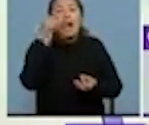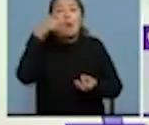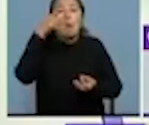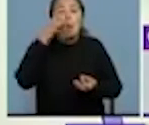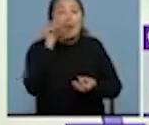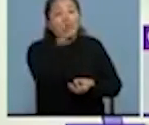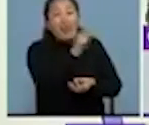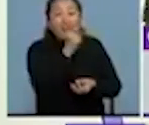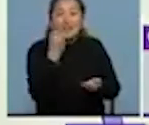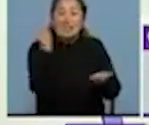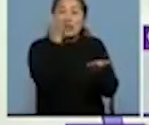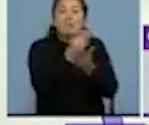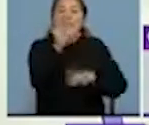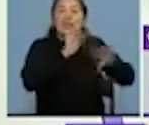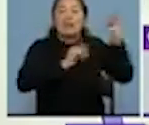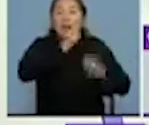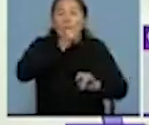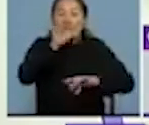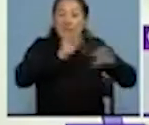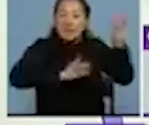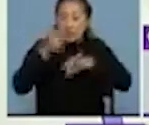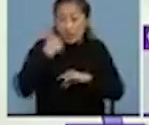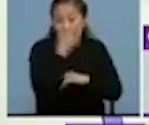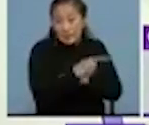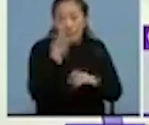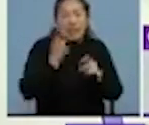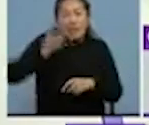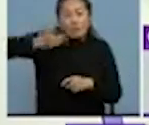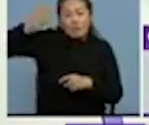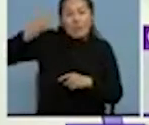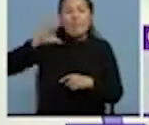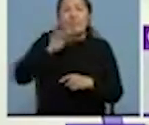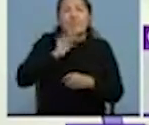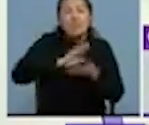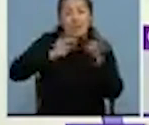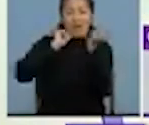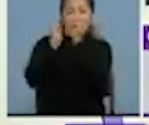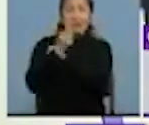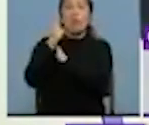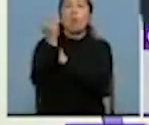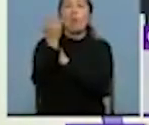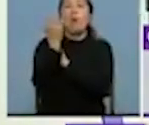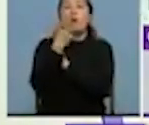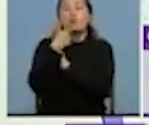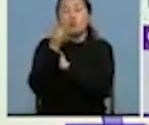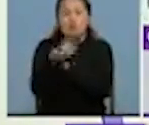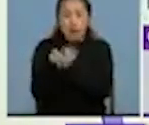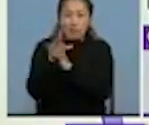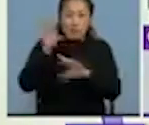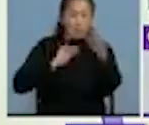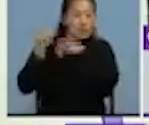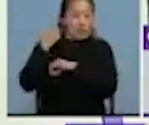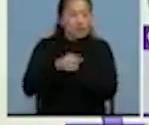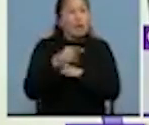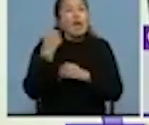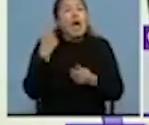prensa de la selección argentina cuando estaba Martino, cuando estaba en el primer proceso de Gardo Bauza también ahí en la selección argentina. ¿Y qué